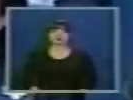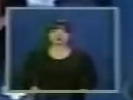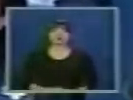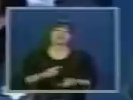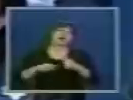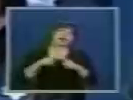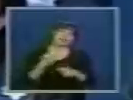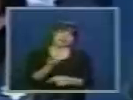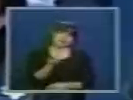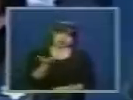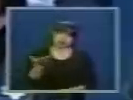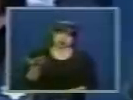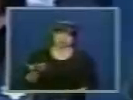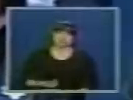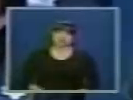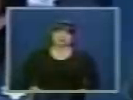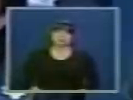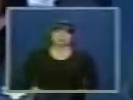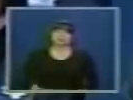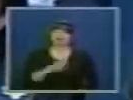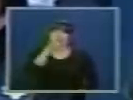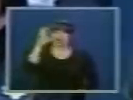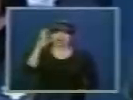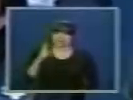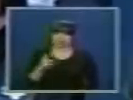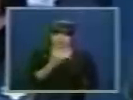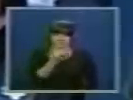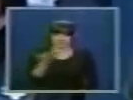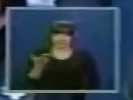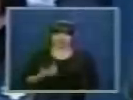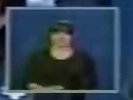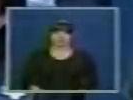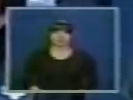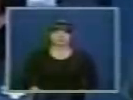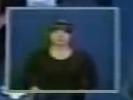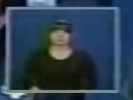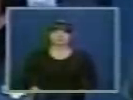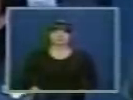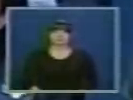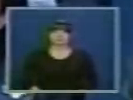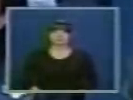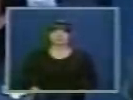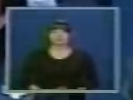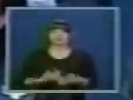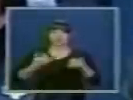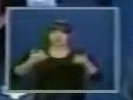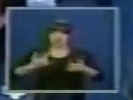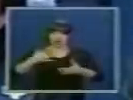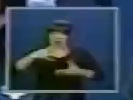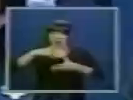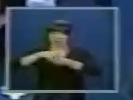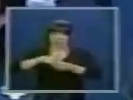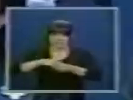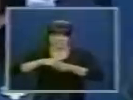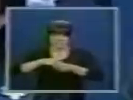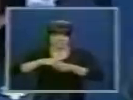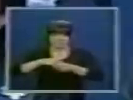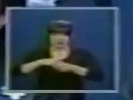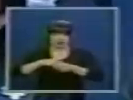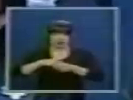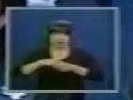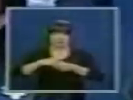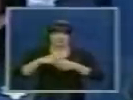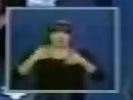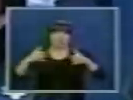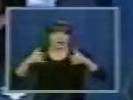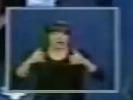Amigas y amigos costarricenses, lo que está en juego es el destino